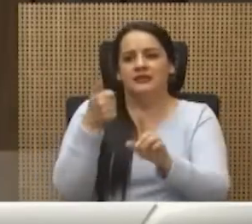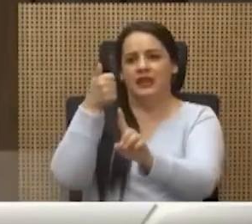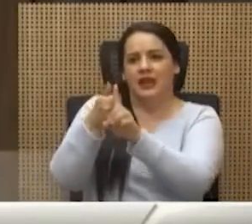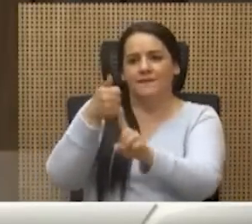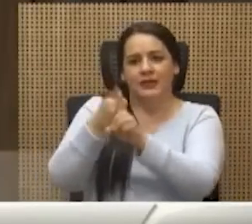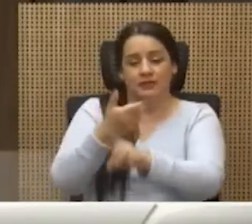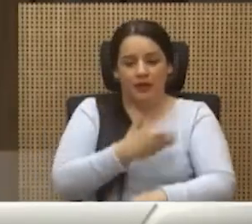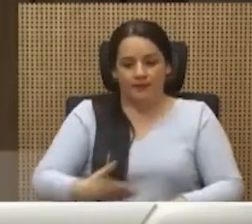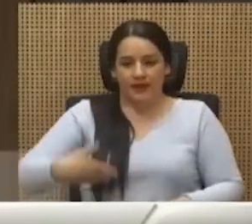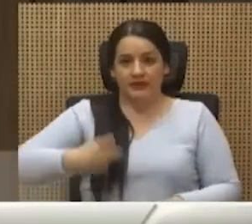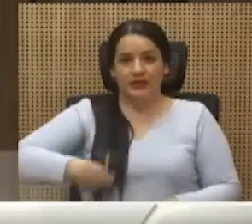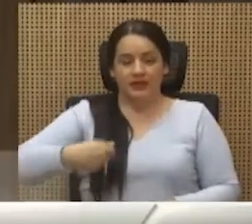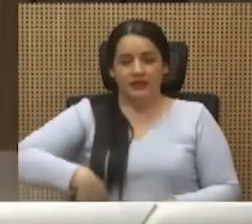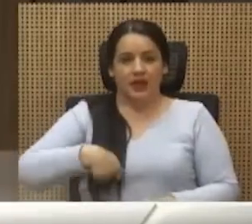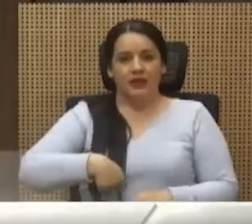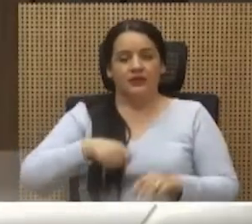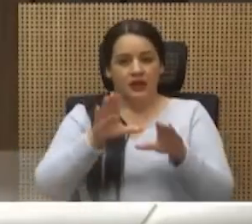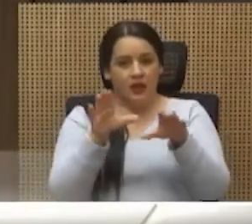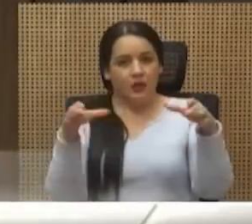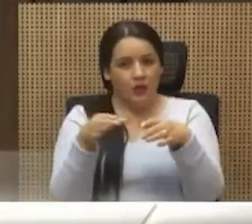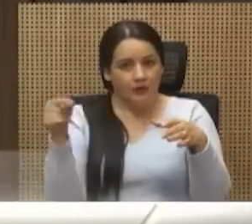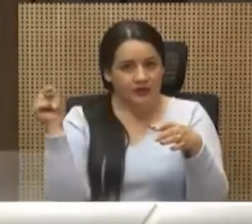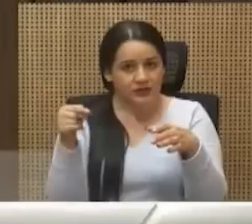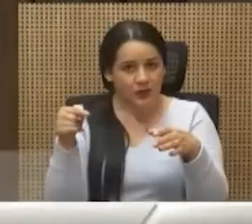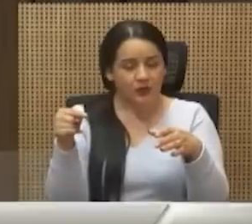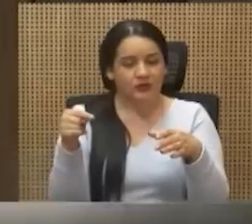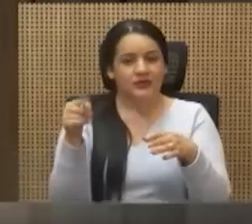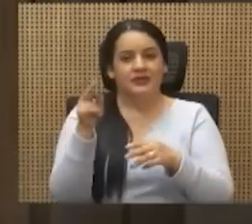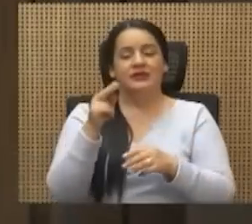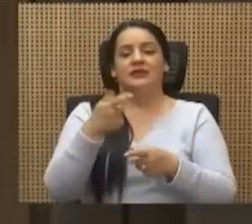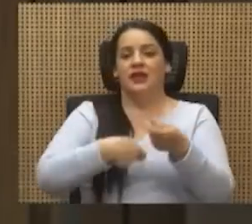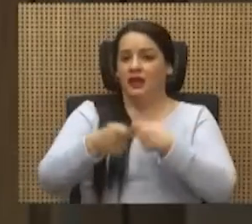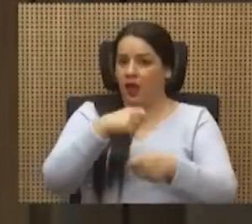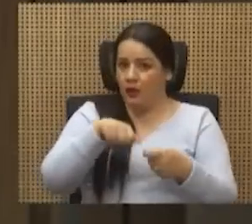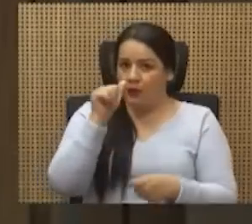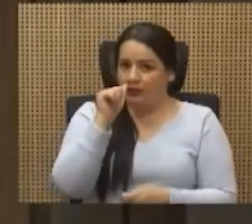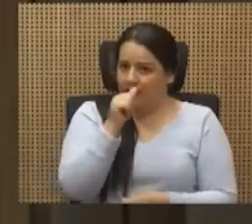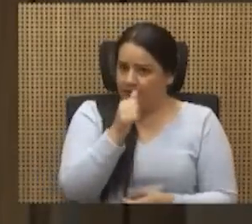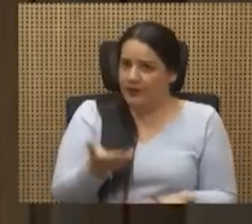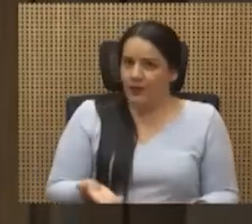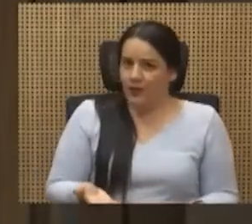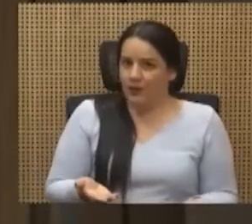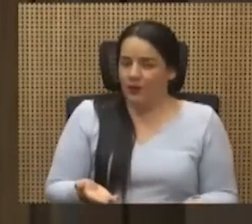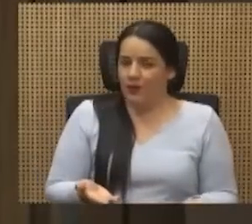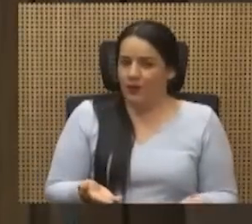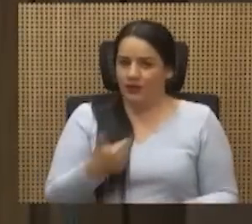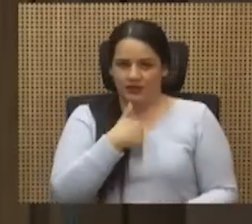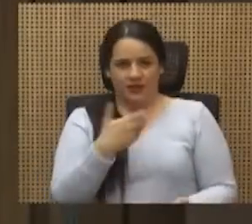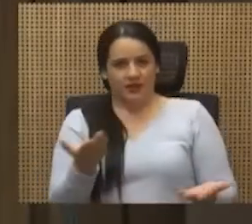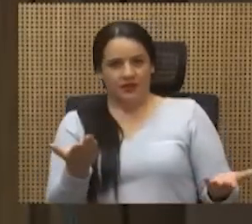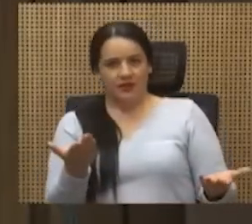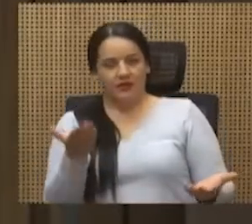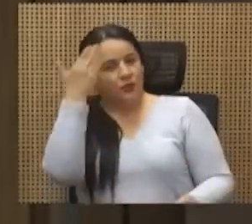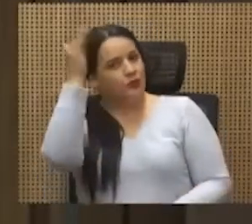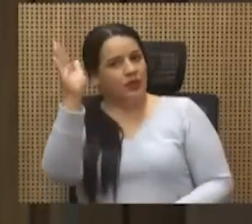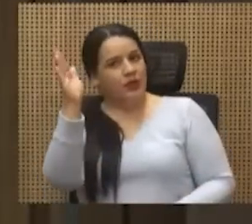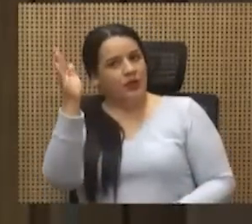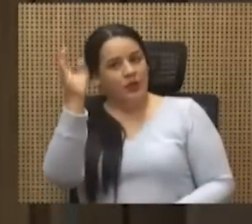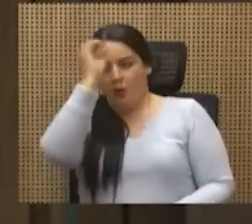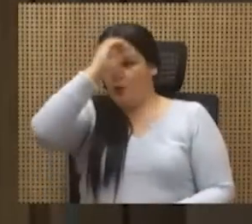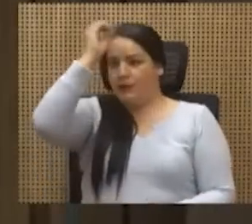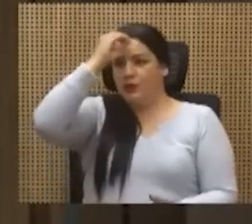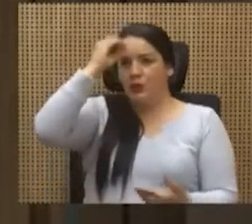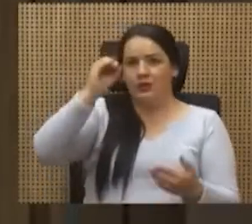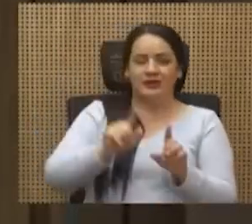presidenta de la comisión de narcotráfico tiene no sé por lo menos opiniones